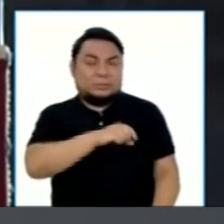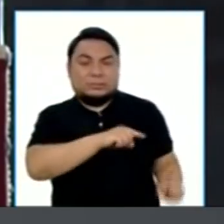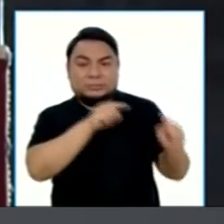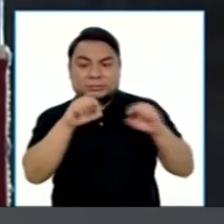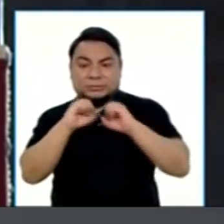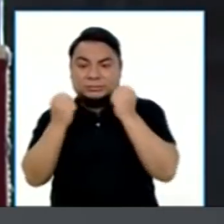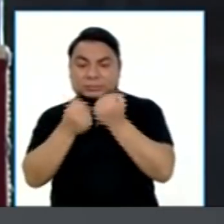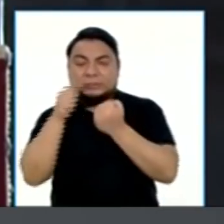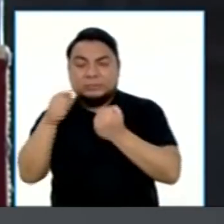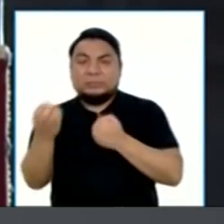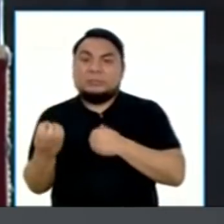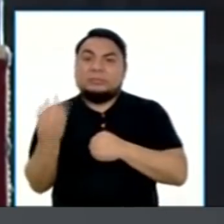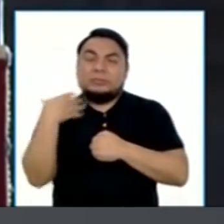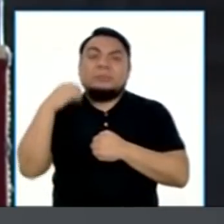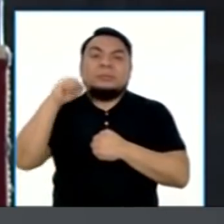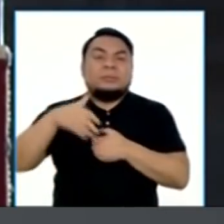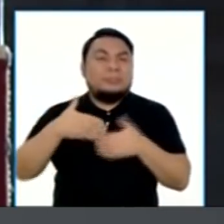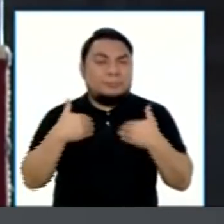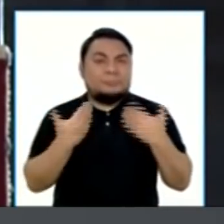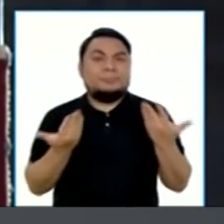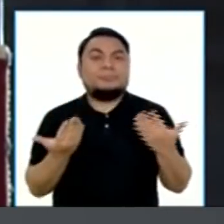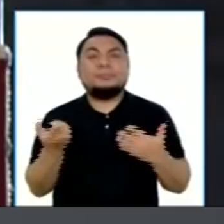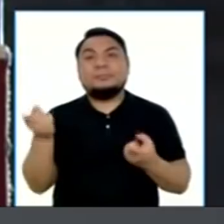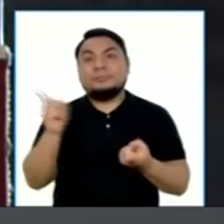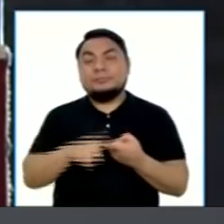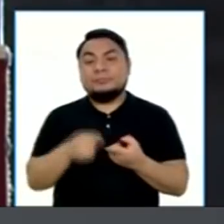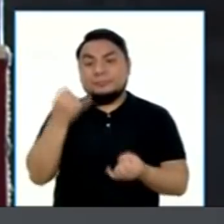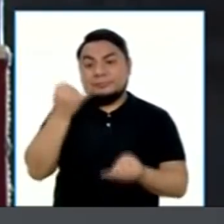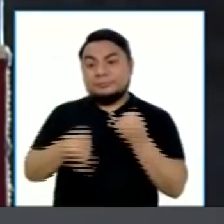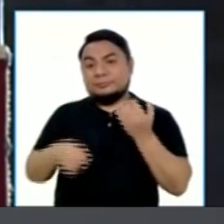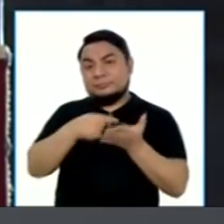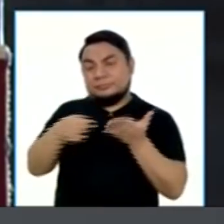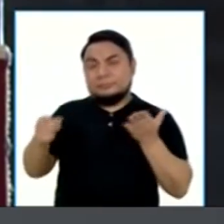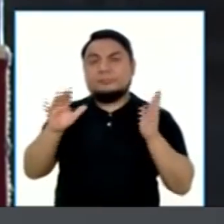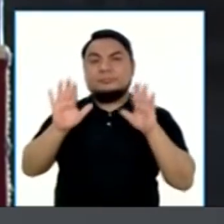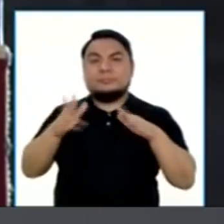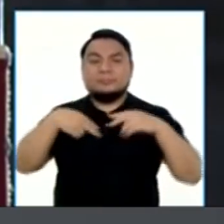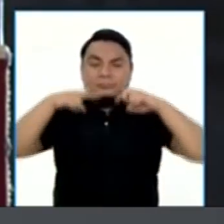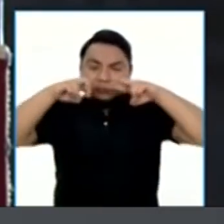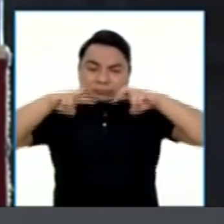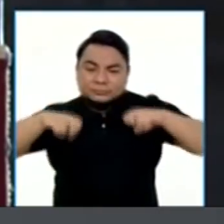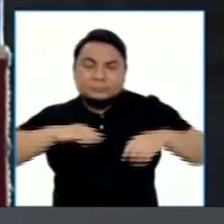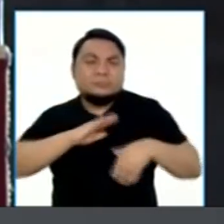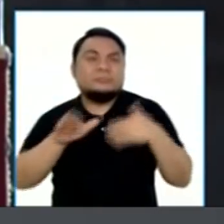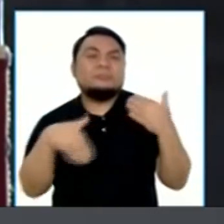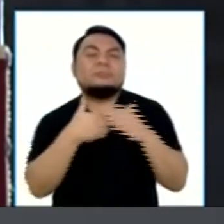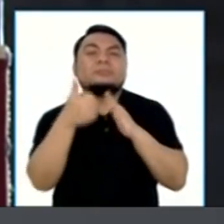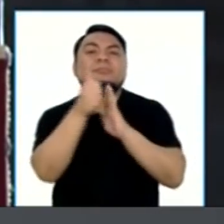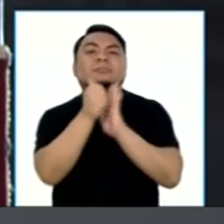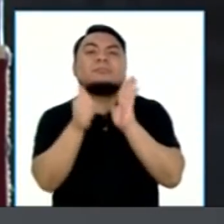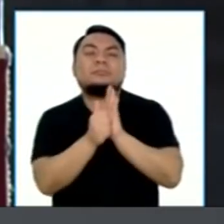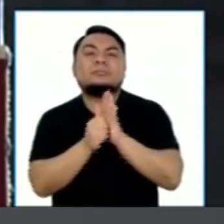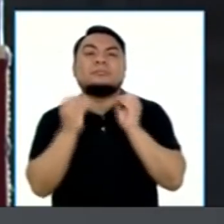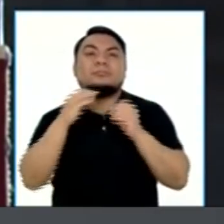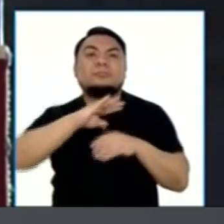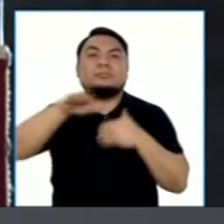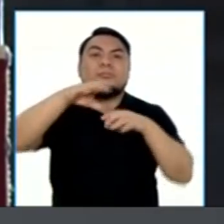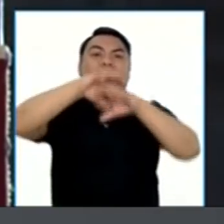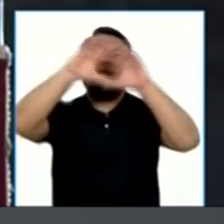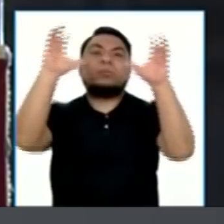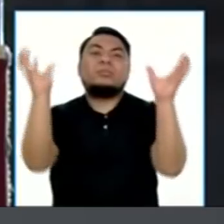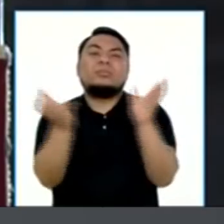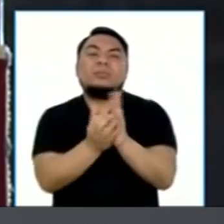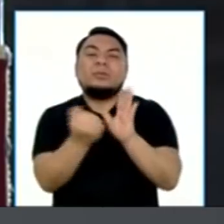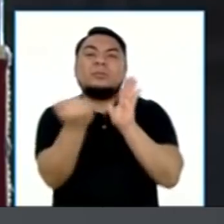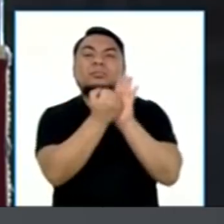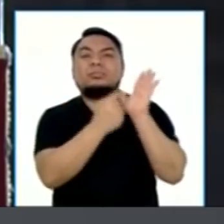mismos nos han solicitado tener por lo menos hasta este fin de semana para poder revisar todos los artículos, ya que a nivel mundial se